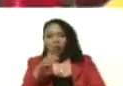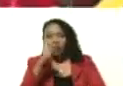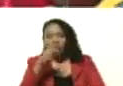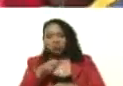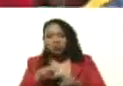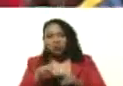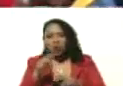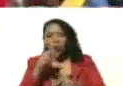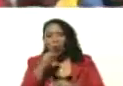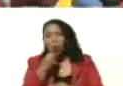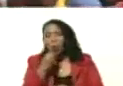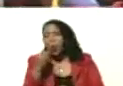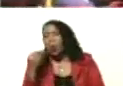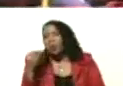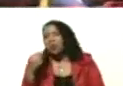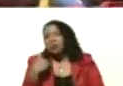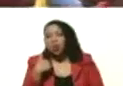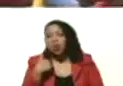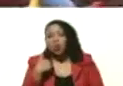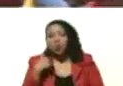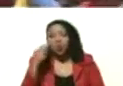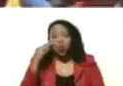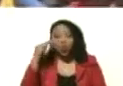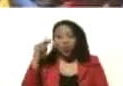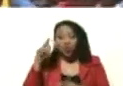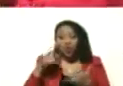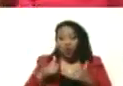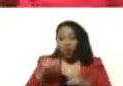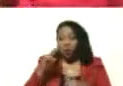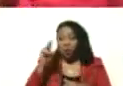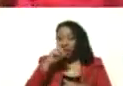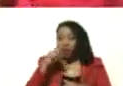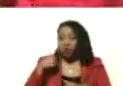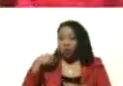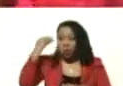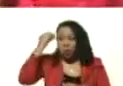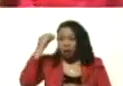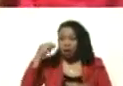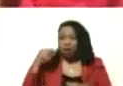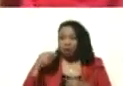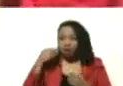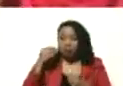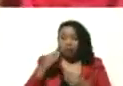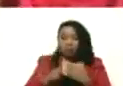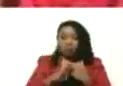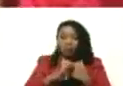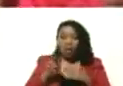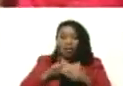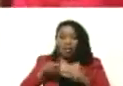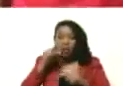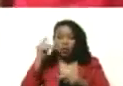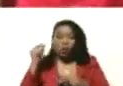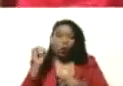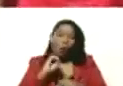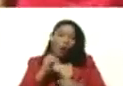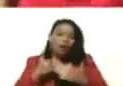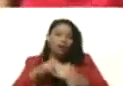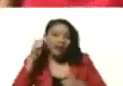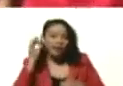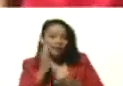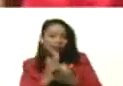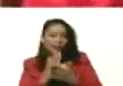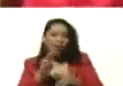niño, ¿no? Uno ve a los hijos de 20 años y para uno sigue pensando que es un niño, ¿verdad? O a sus hijas y siempre serán